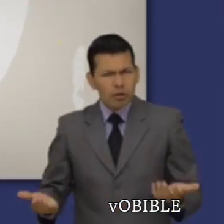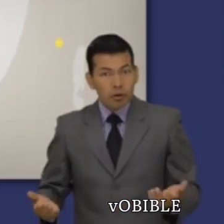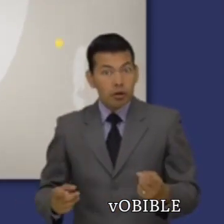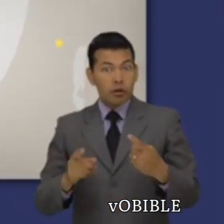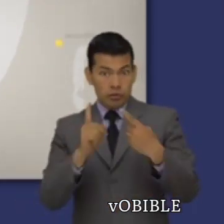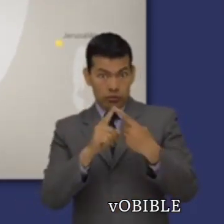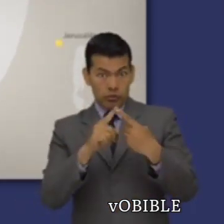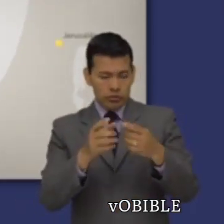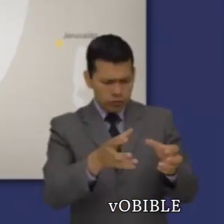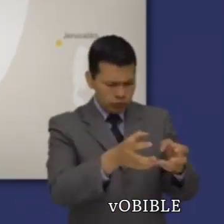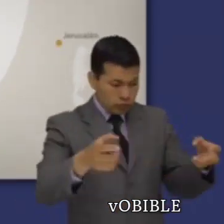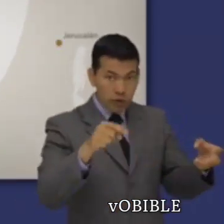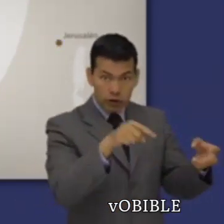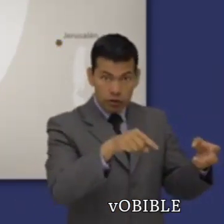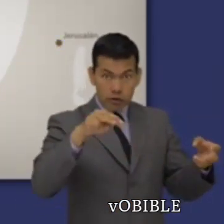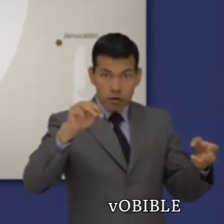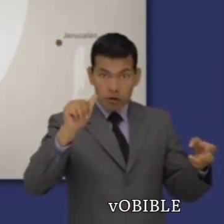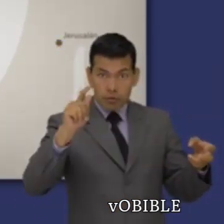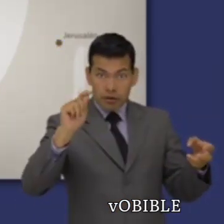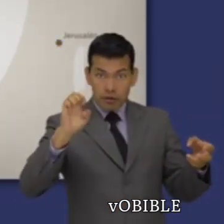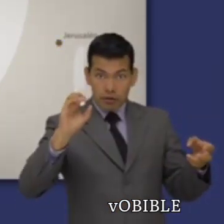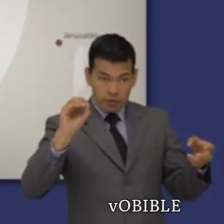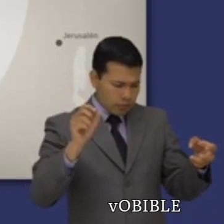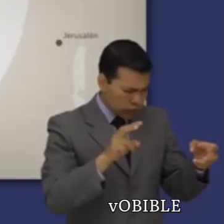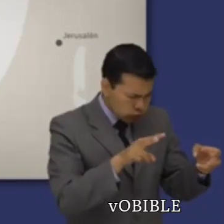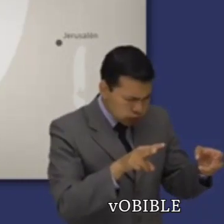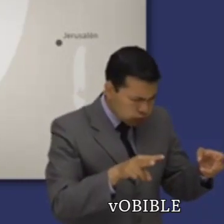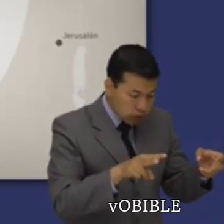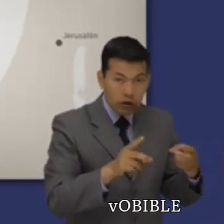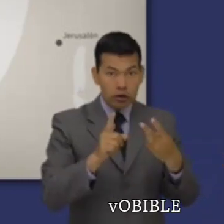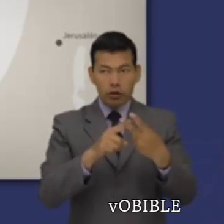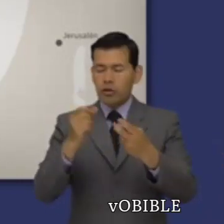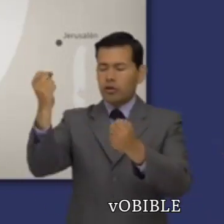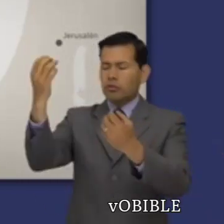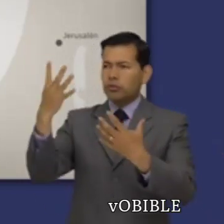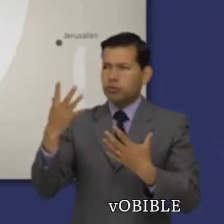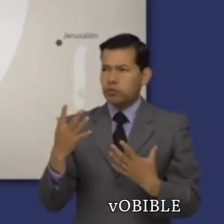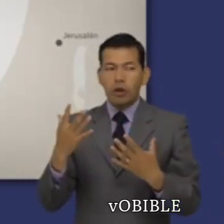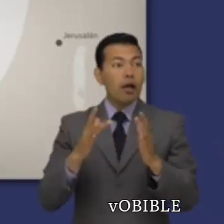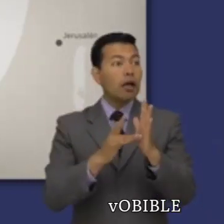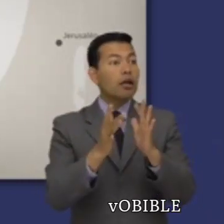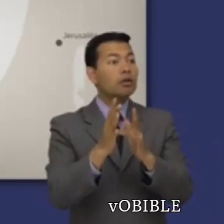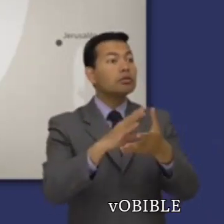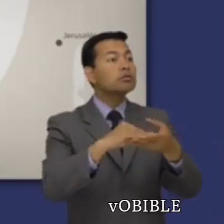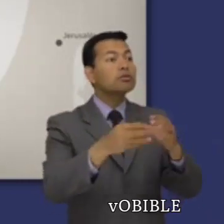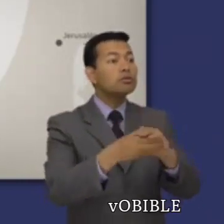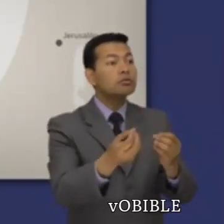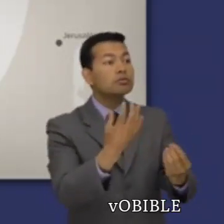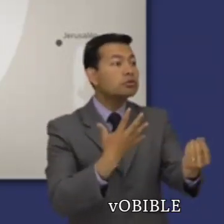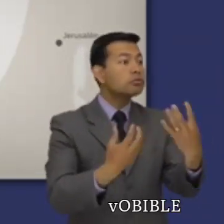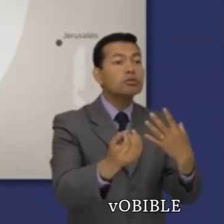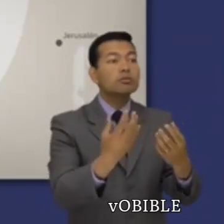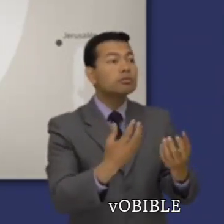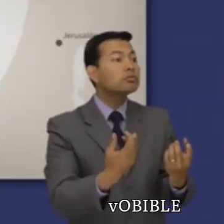Además de contar con el Evangelio de Mateo, Lucas, seguramente guiado por el Espíritu Santo, entrevistó a testigos oculares del